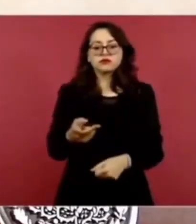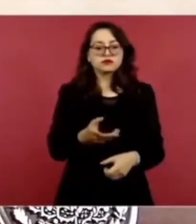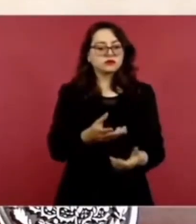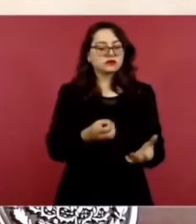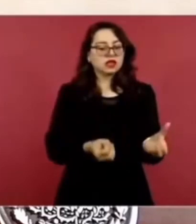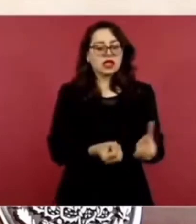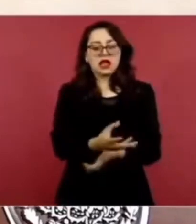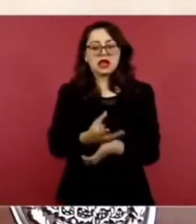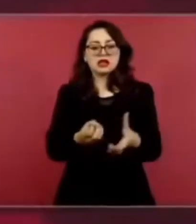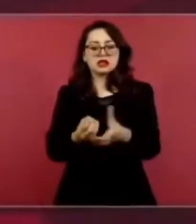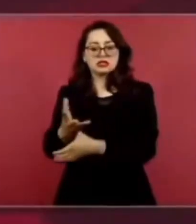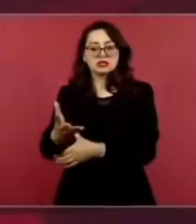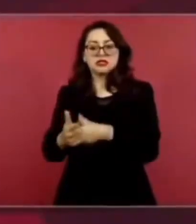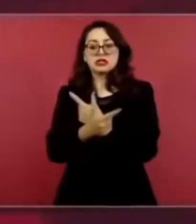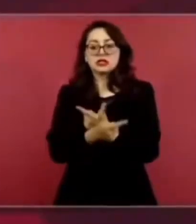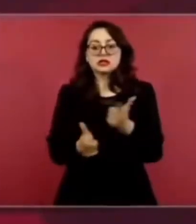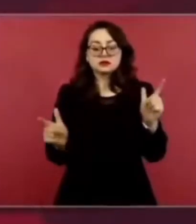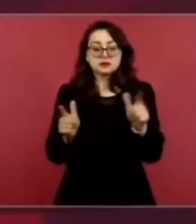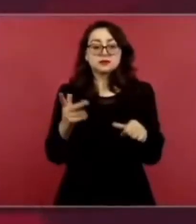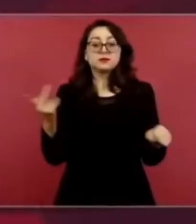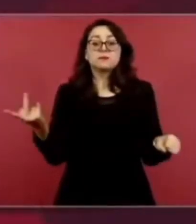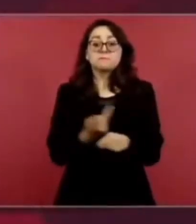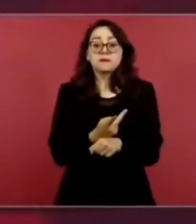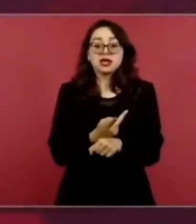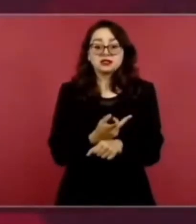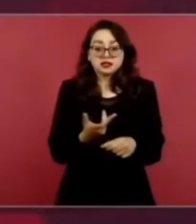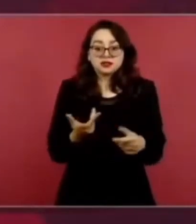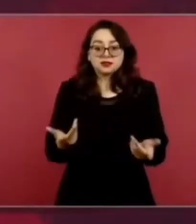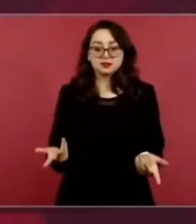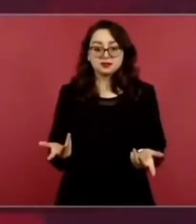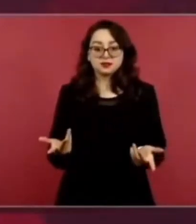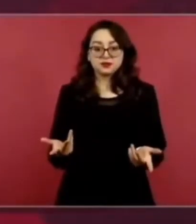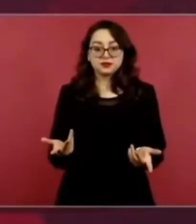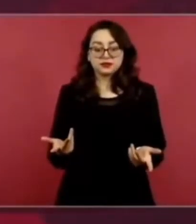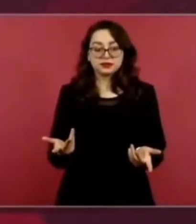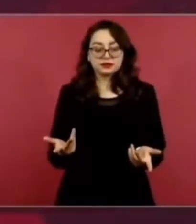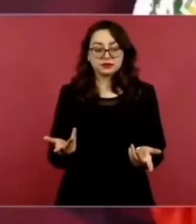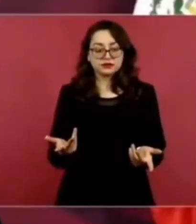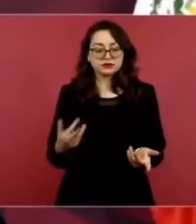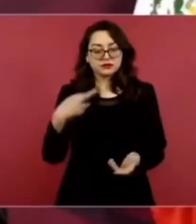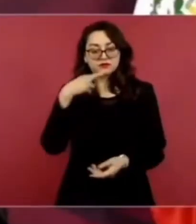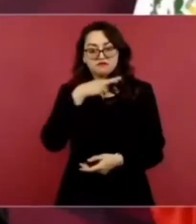Cuando hay torturados hoy, de hace 15 años,